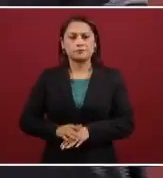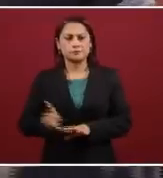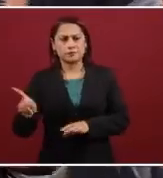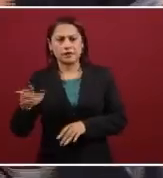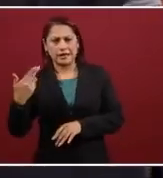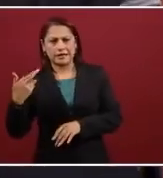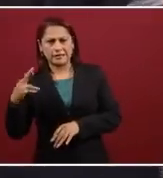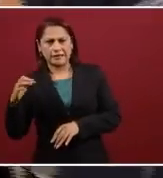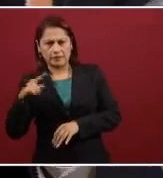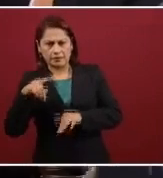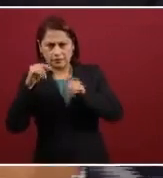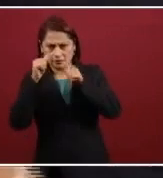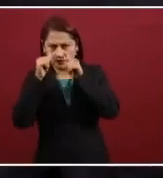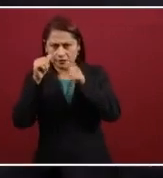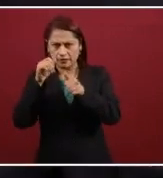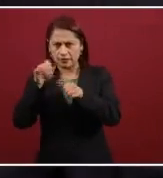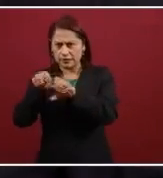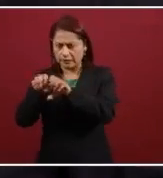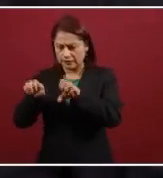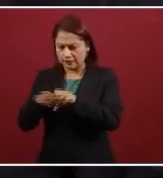porque son